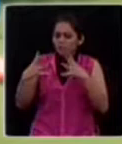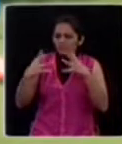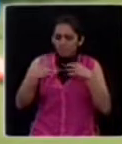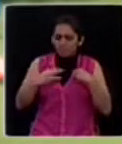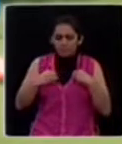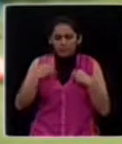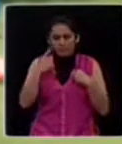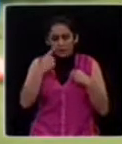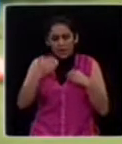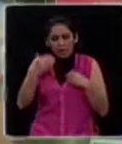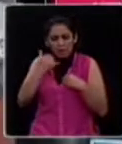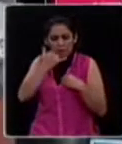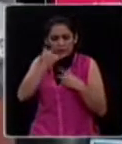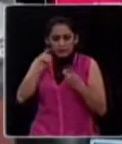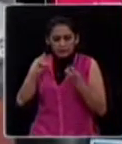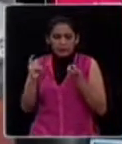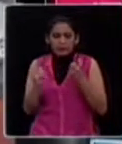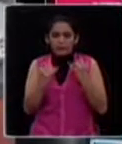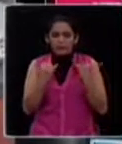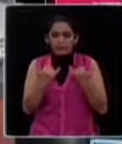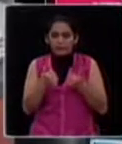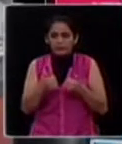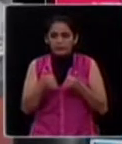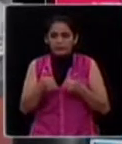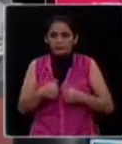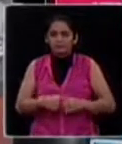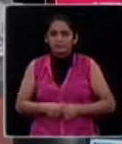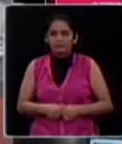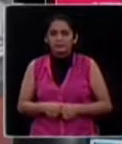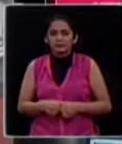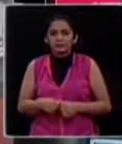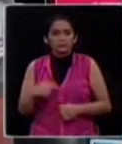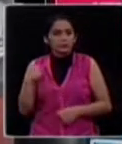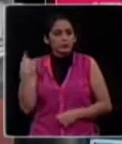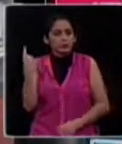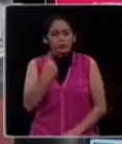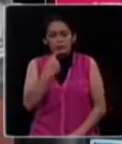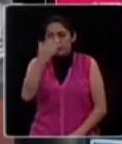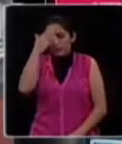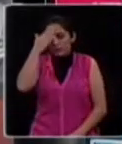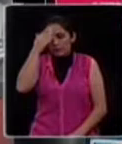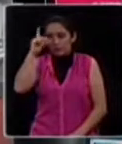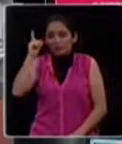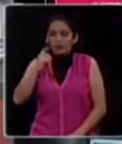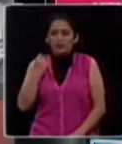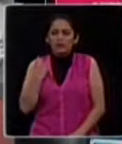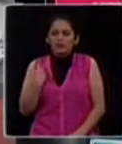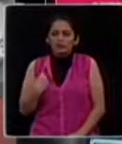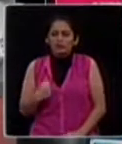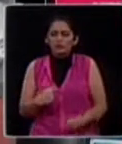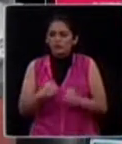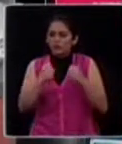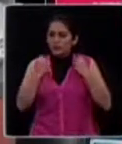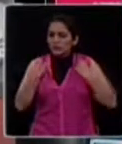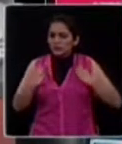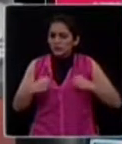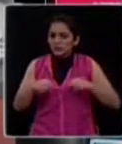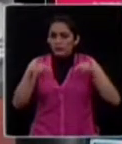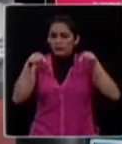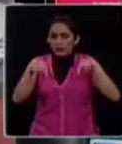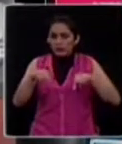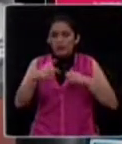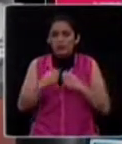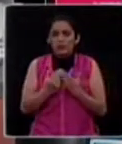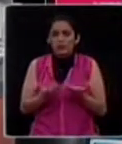el mal momento que atraviesan. Los principales culpables somos nosotros porque nosotros estamos ahí en la cancha, somos quienes perdemos los